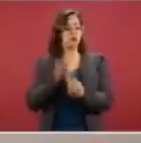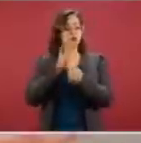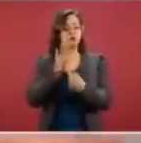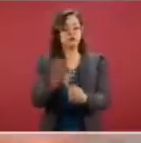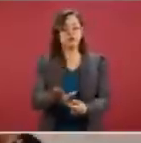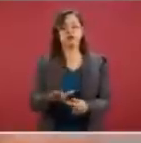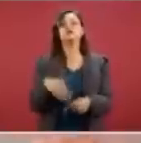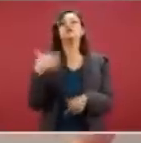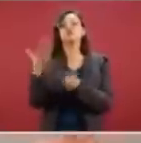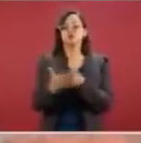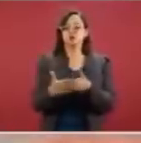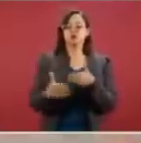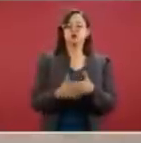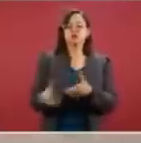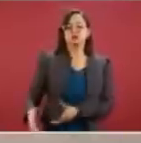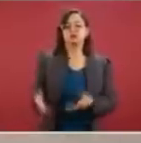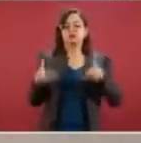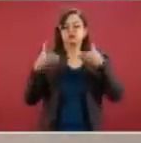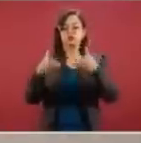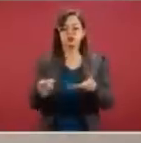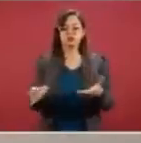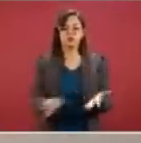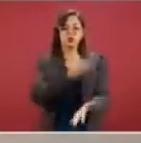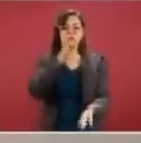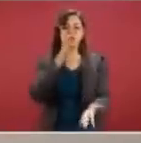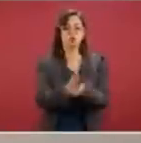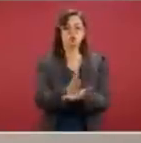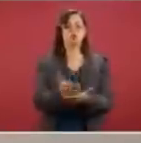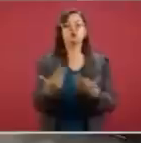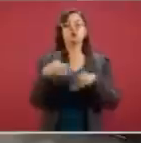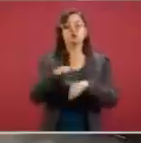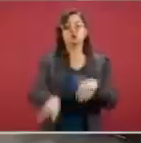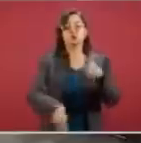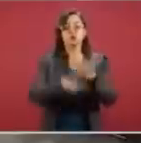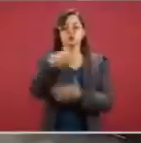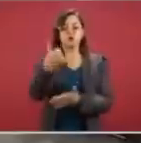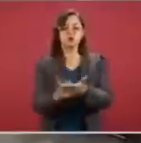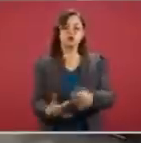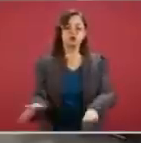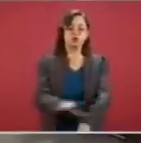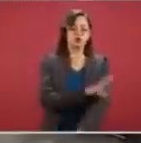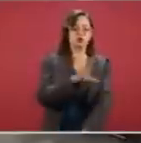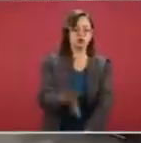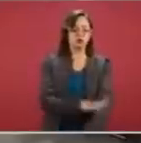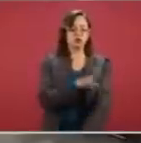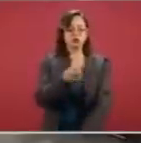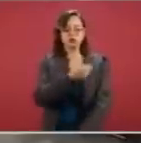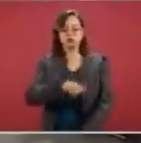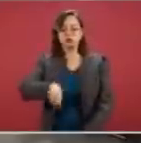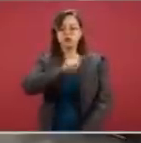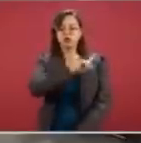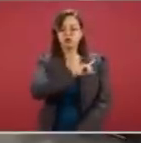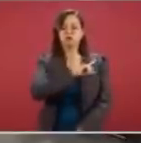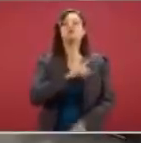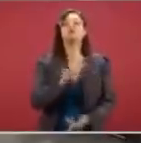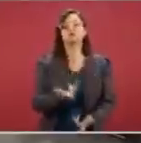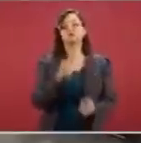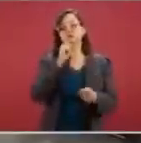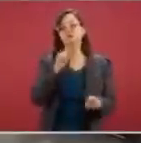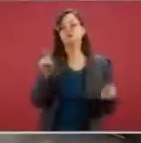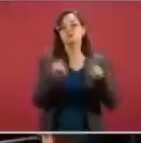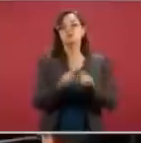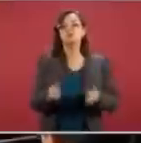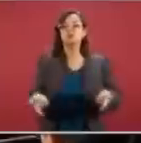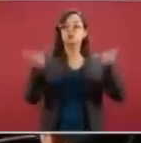Ahí vendrá otro paquete exclusivamente hablando de los proyectos de energía y los proyectos de salud, que también